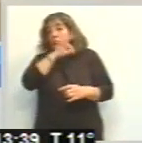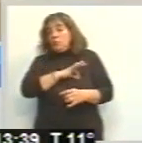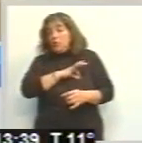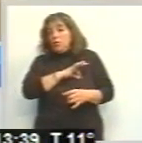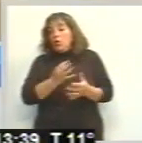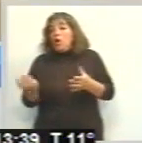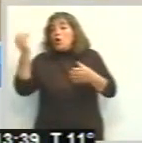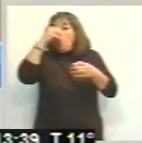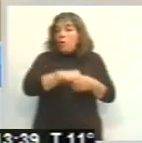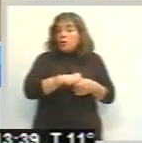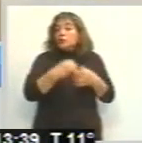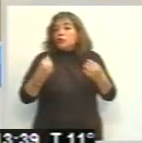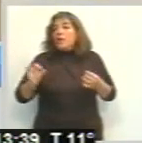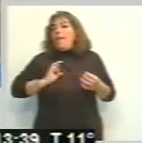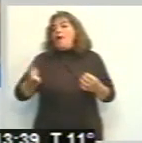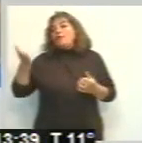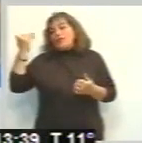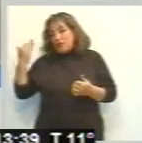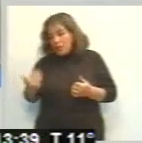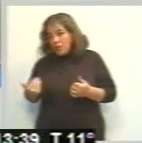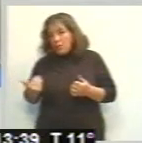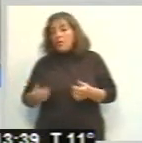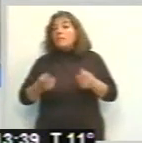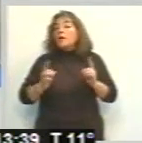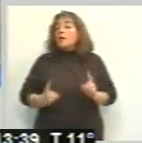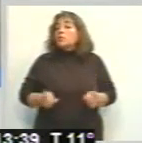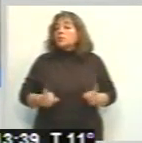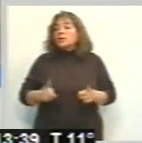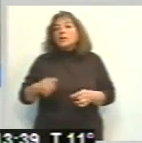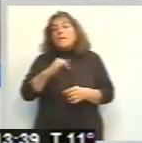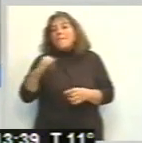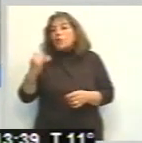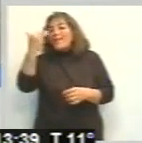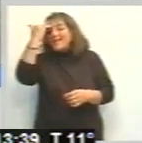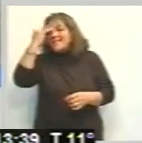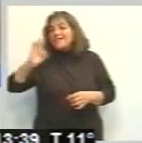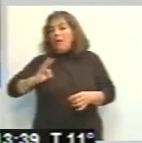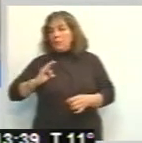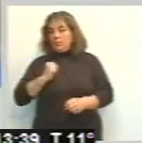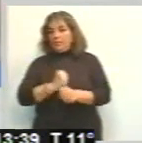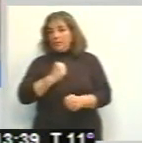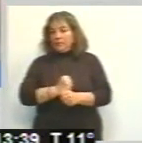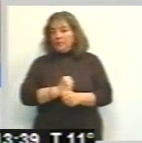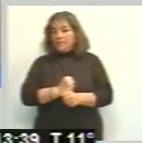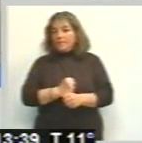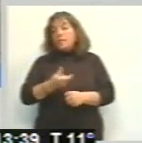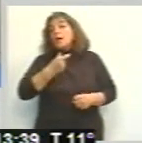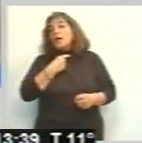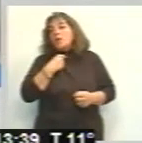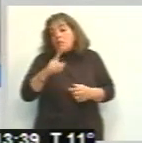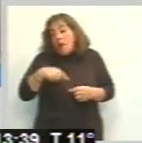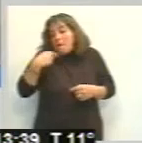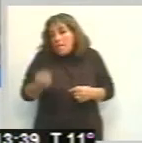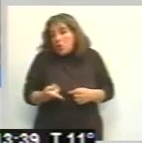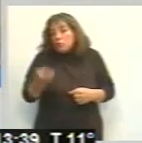de la antigüedad para los docentes que tienen menor a 15 años de antigüedad. Y bueno, pretendemos para el próximo